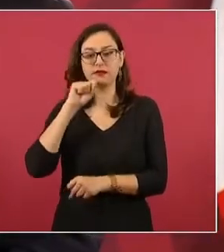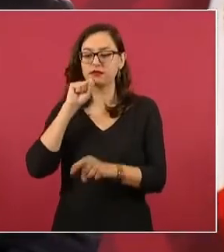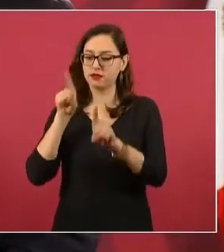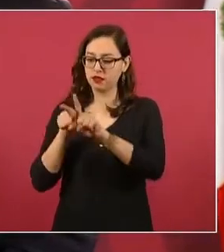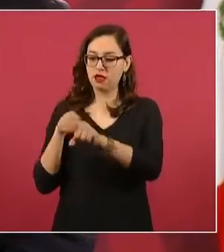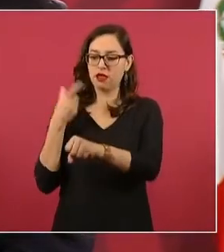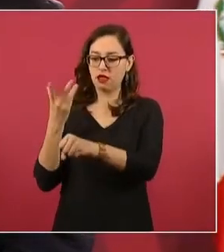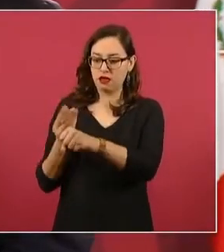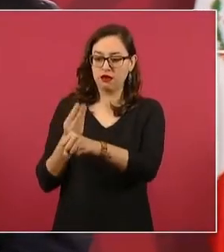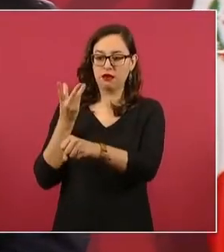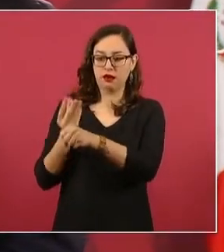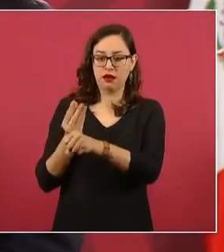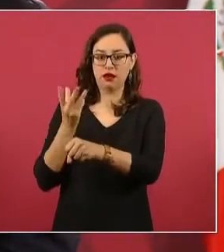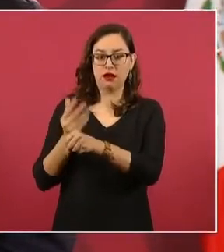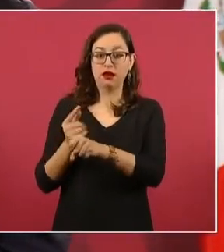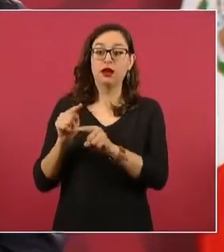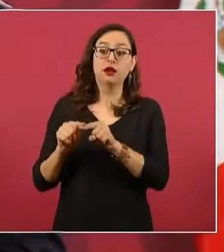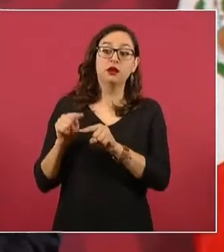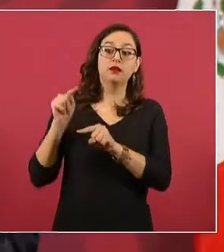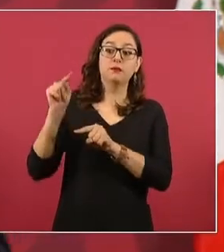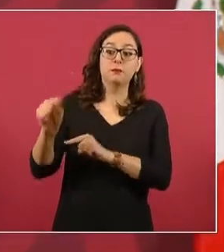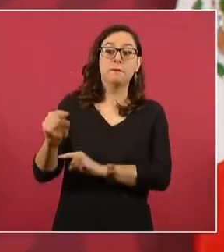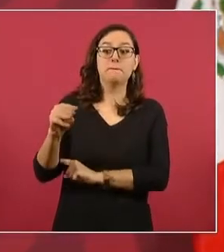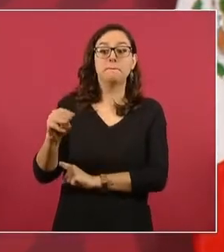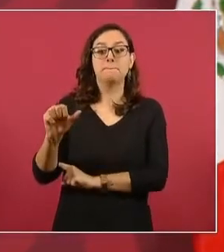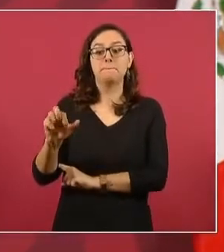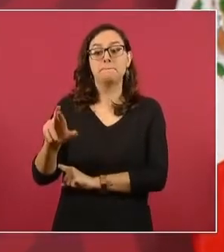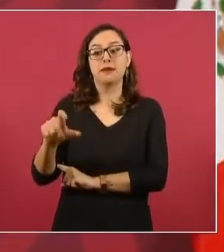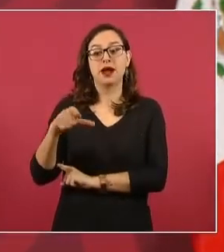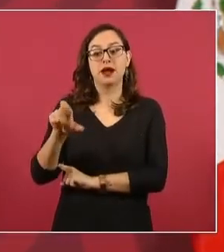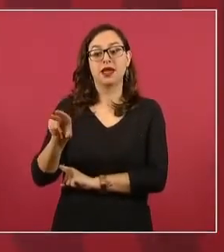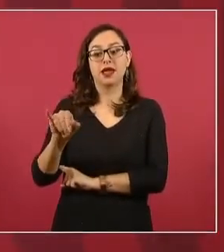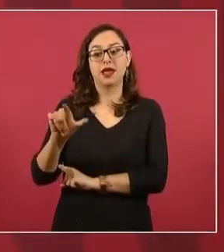y me pararon en Marquelia para decirme que no quieren que pase,